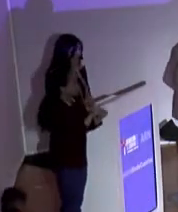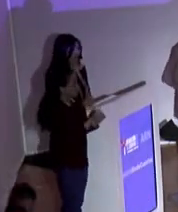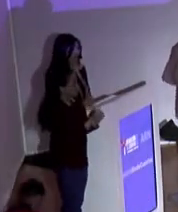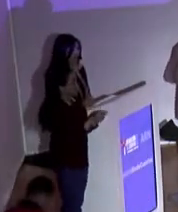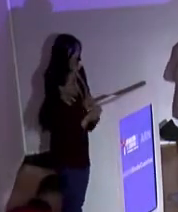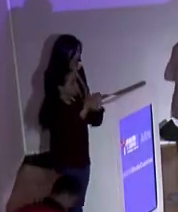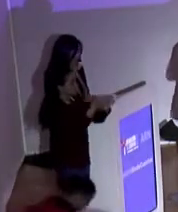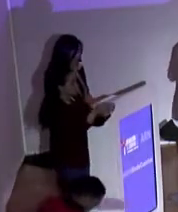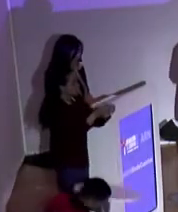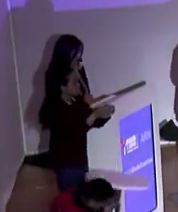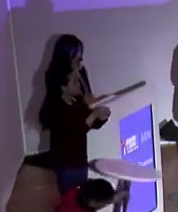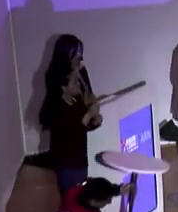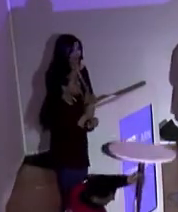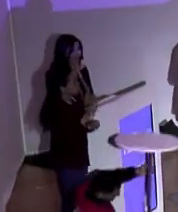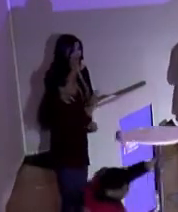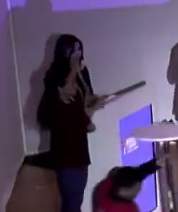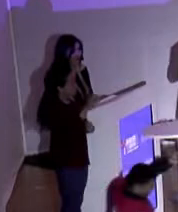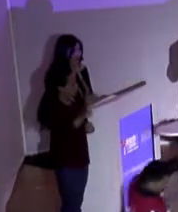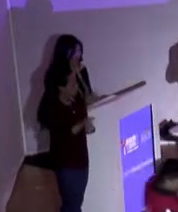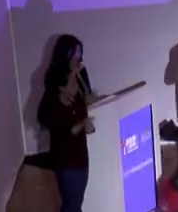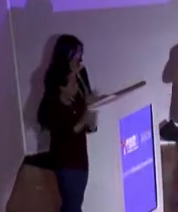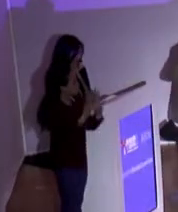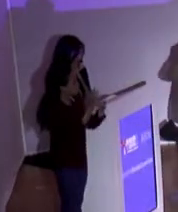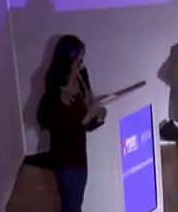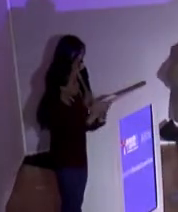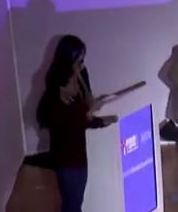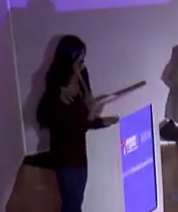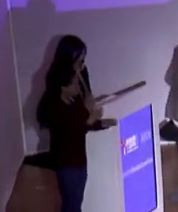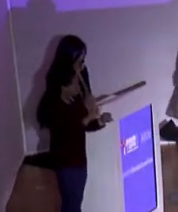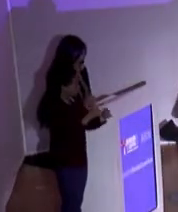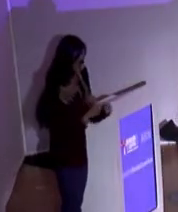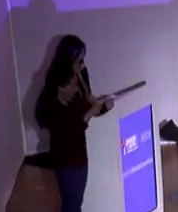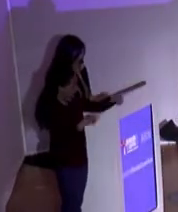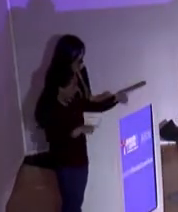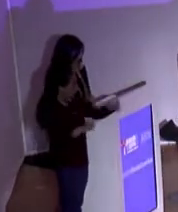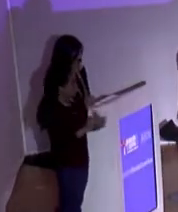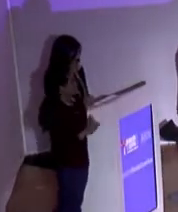al personal de logística en el formato que recibieron al ingreso al auditorio.